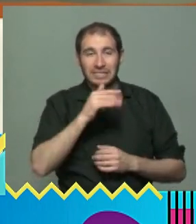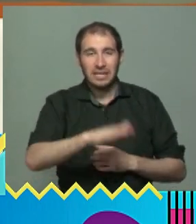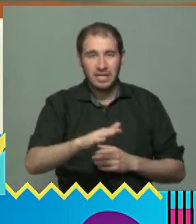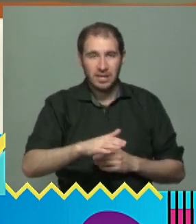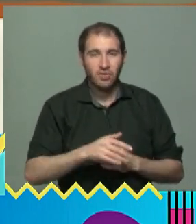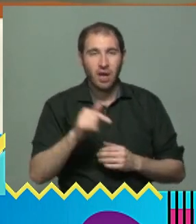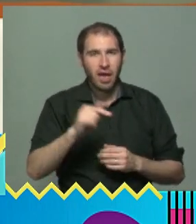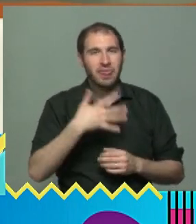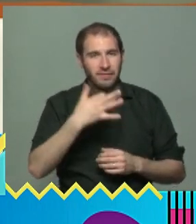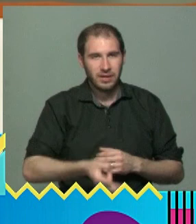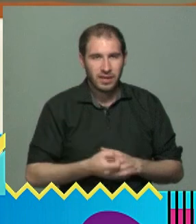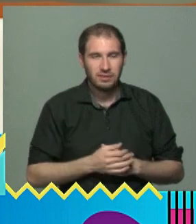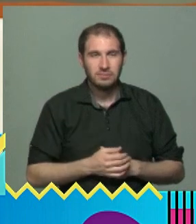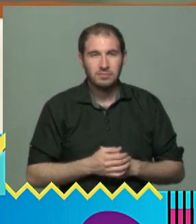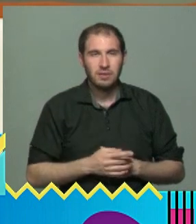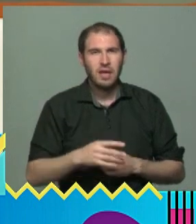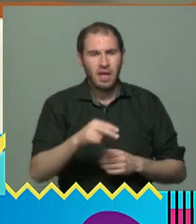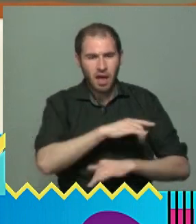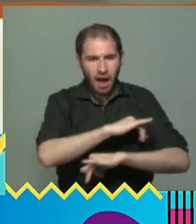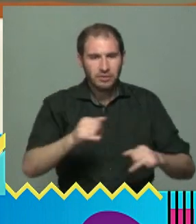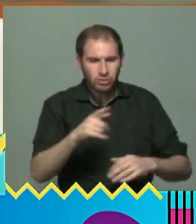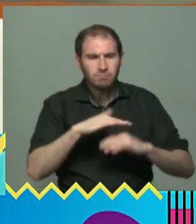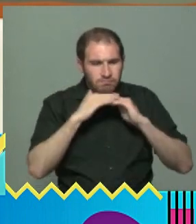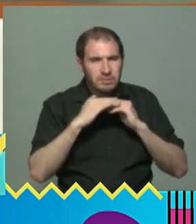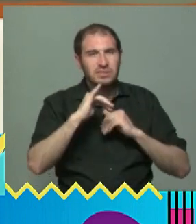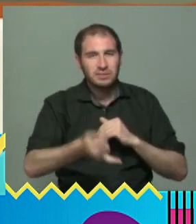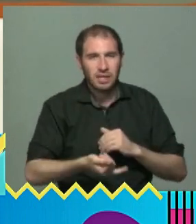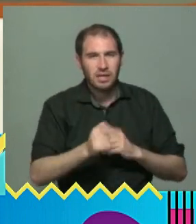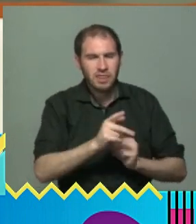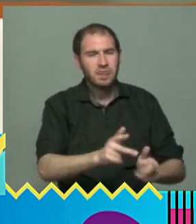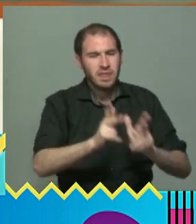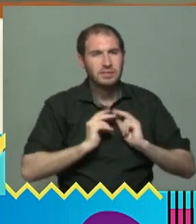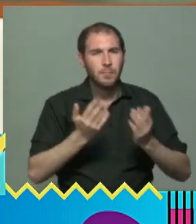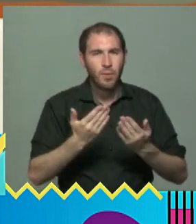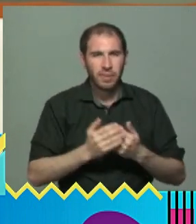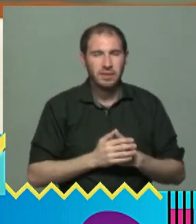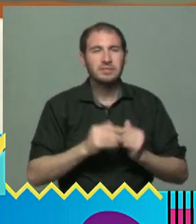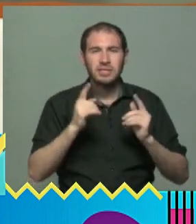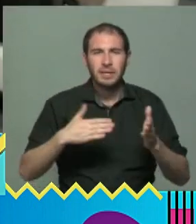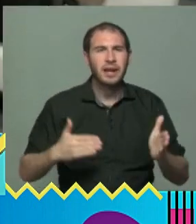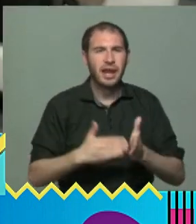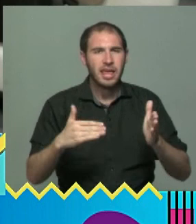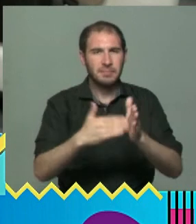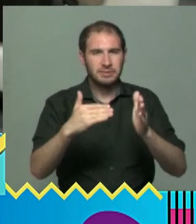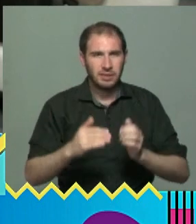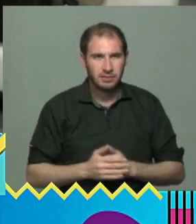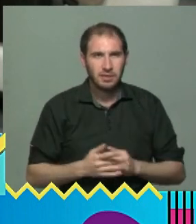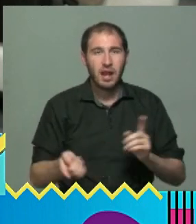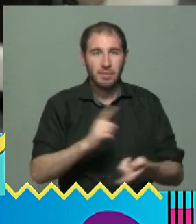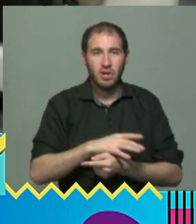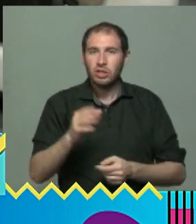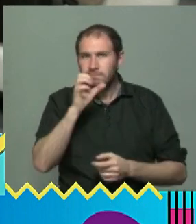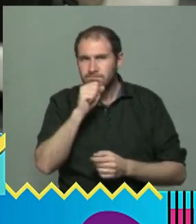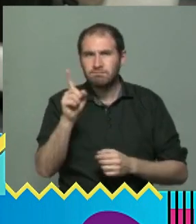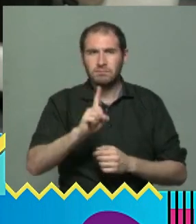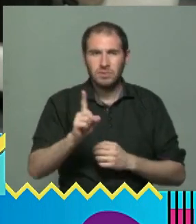va a empezar realmente a tener voz y a ser escuchado y a poder decir. Y a poner también el límite al revés, no ¿no? al